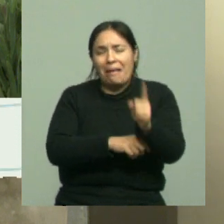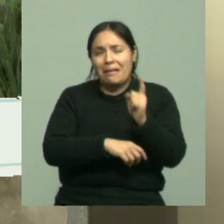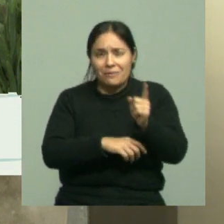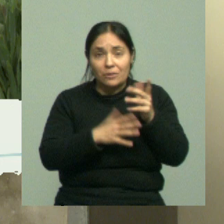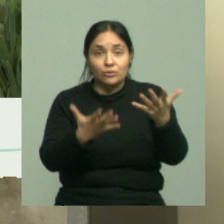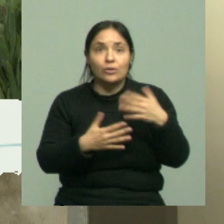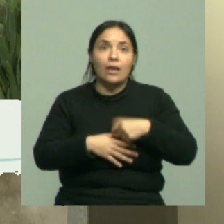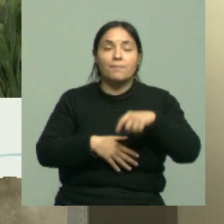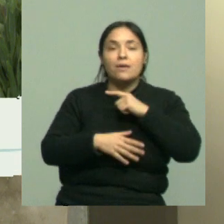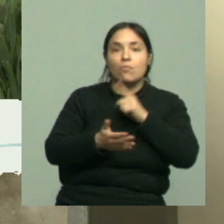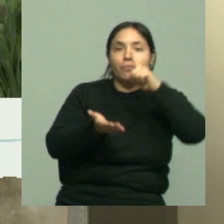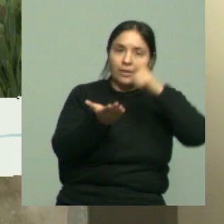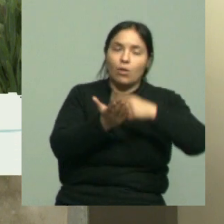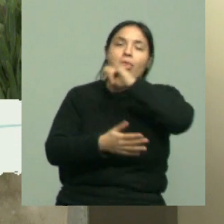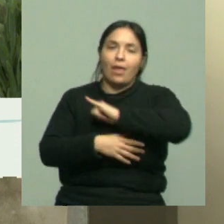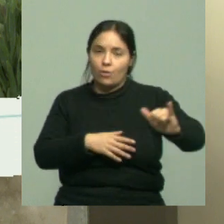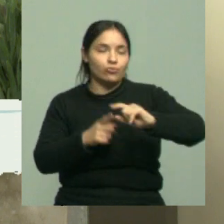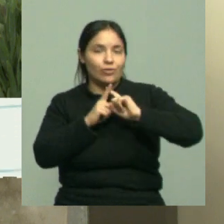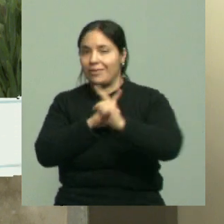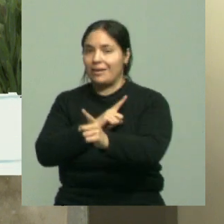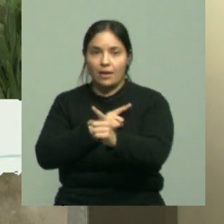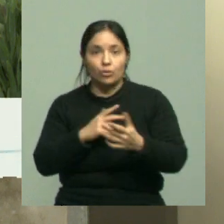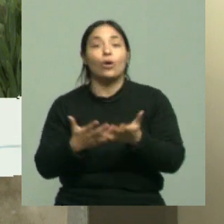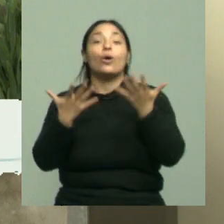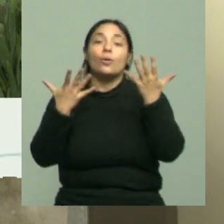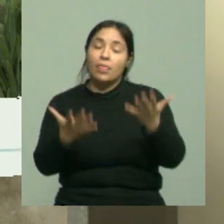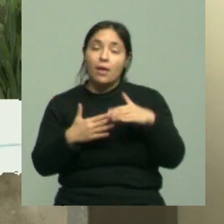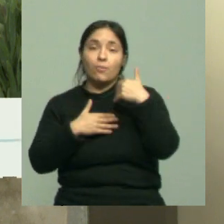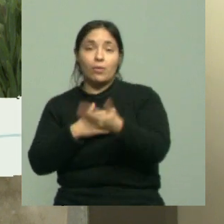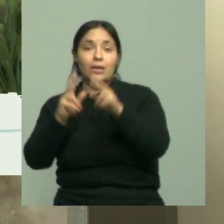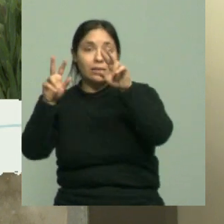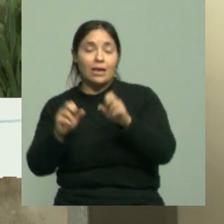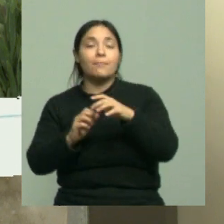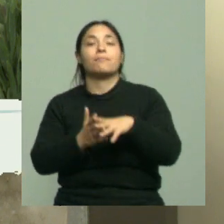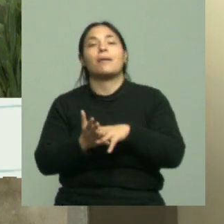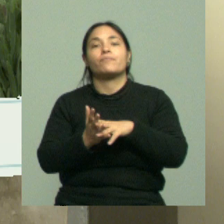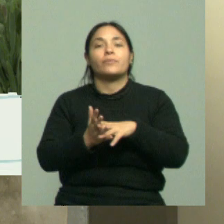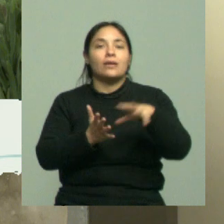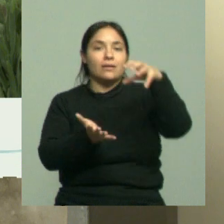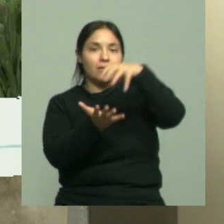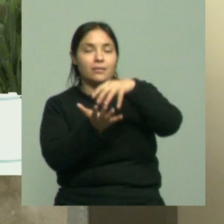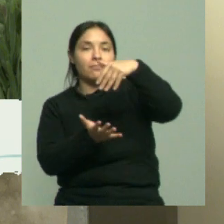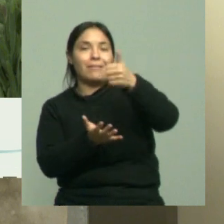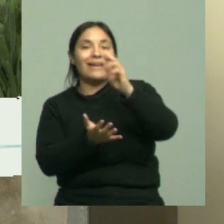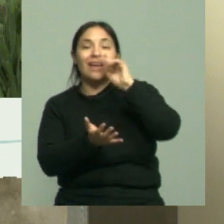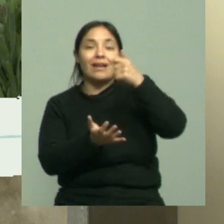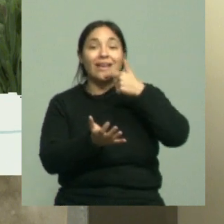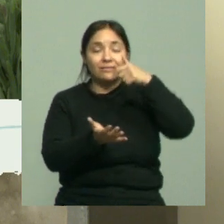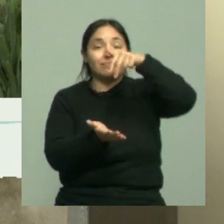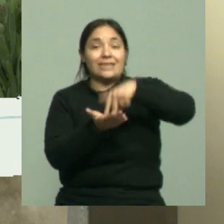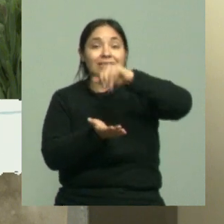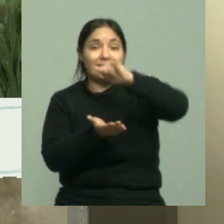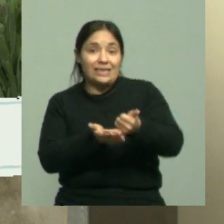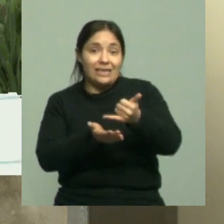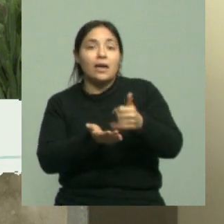hace a Estados Unidos estructural y directamente. Después, en relación a lo que es el territorio en las Marianas del Norte, entiendo yo,